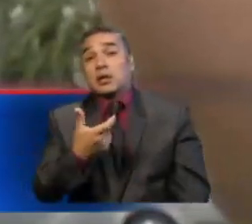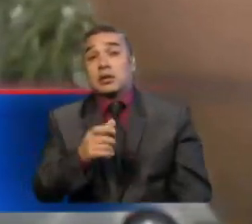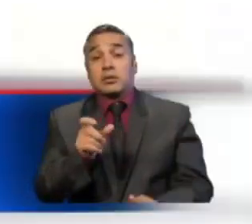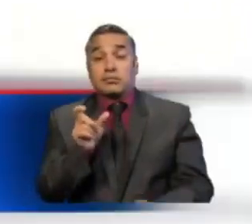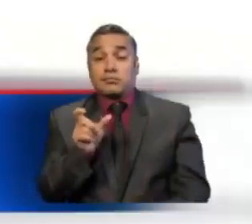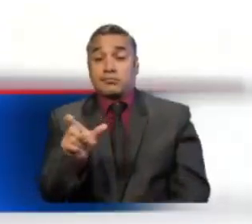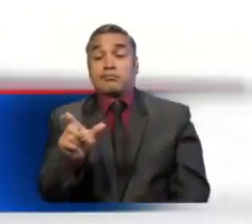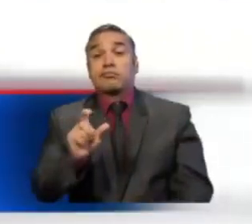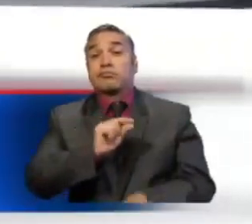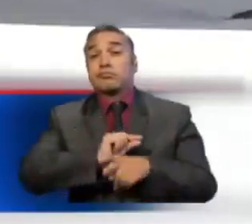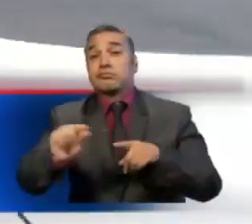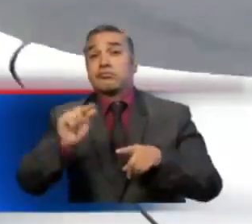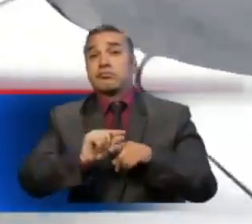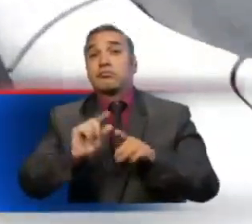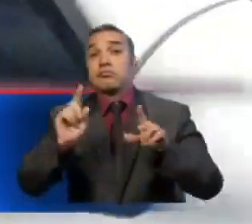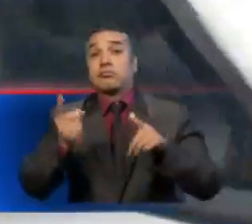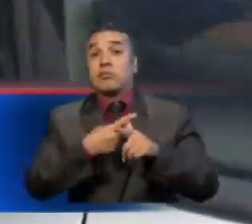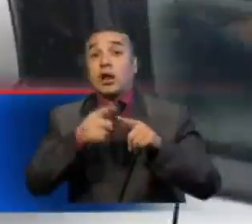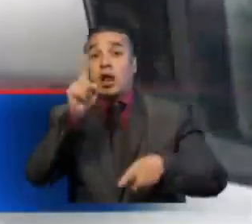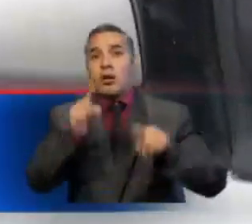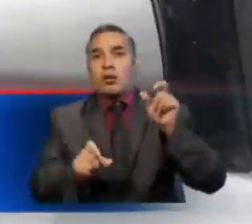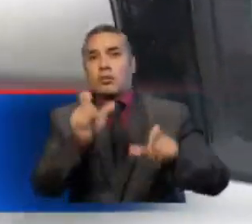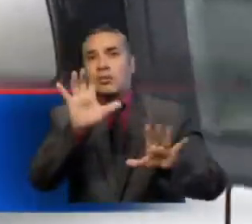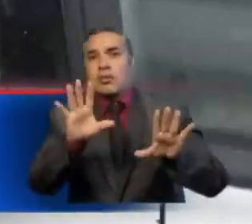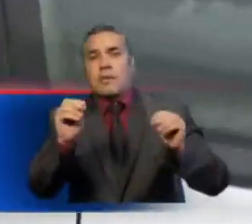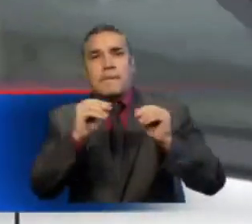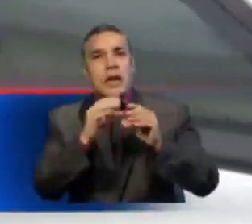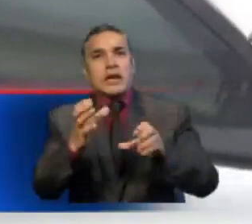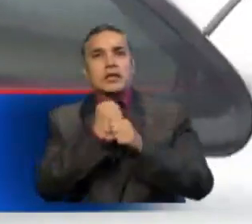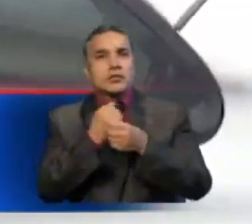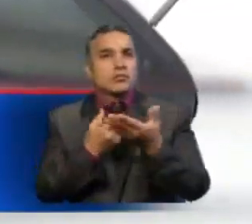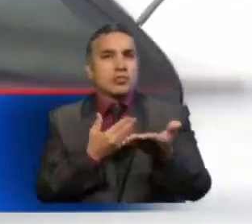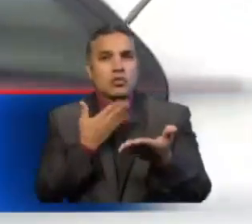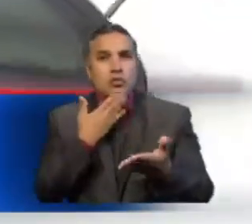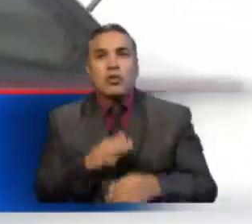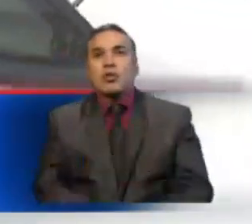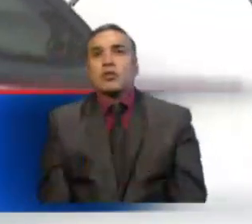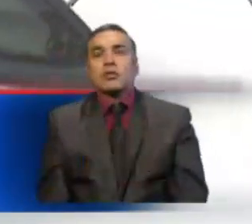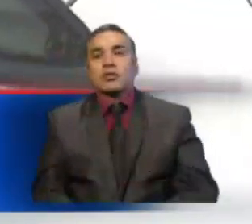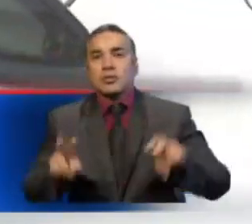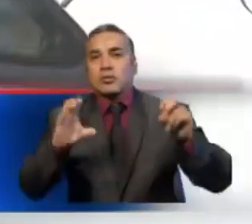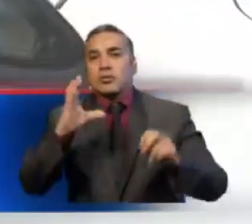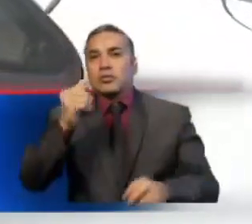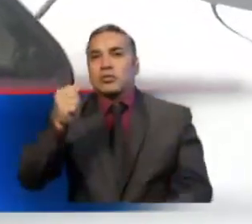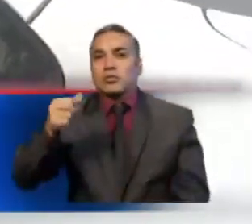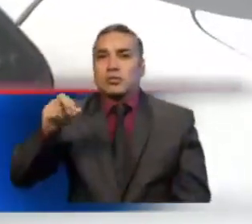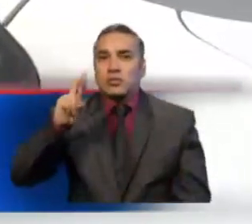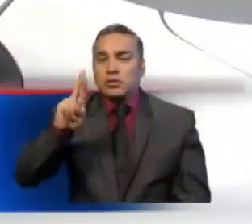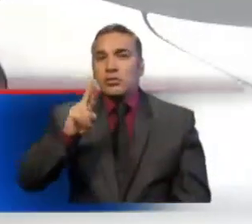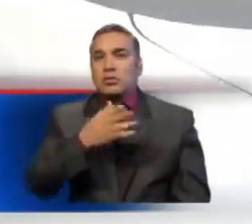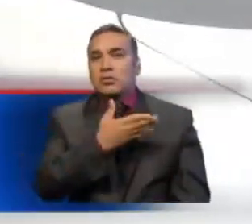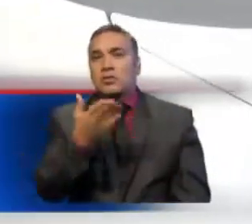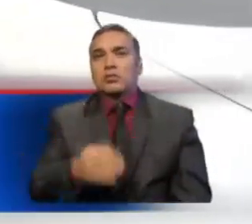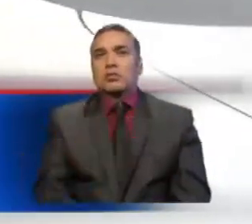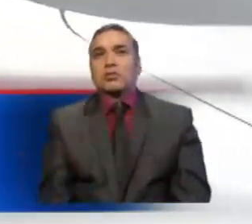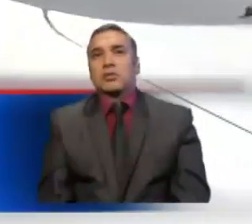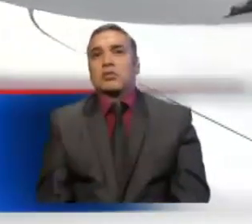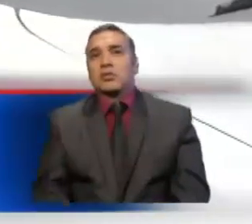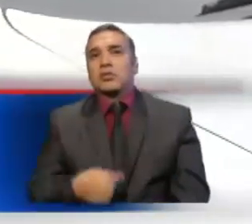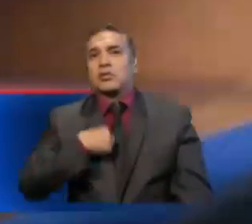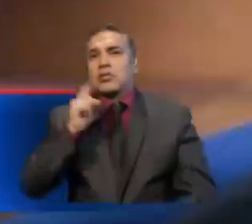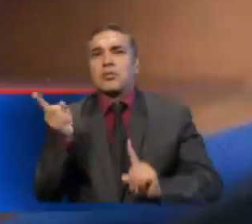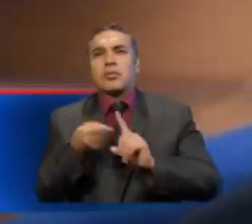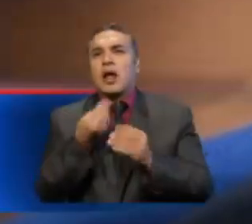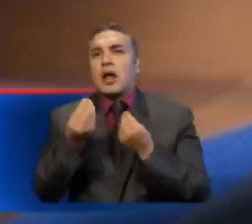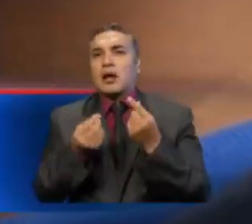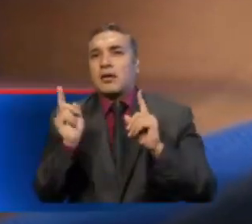de crédito. De ahí que algunos aplican ciertas medidas de seguridad, como en el caso de César Hernández. Pero sí, lo primero que hago